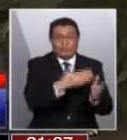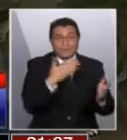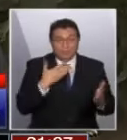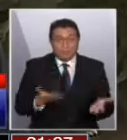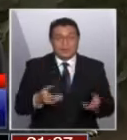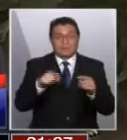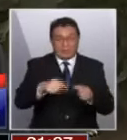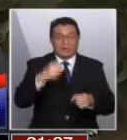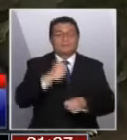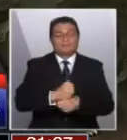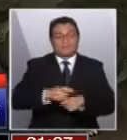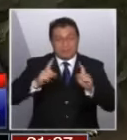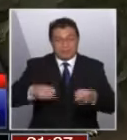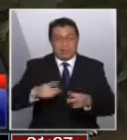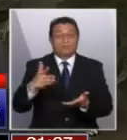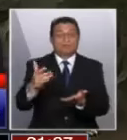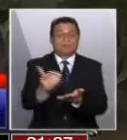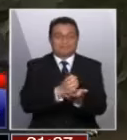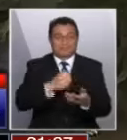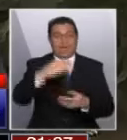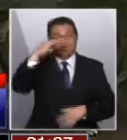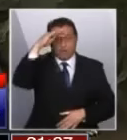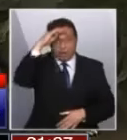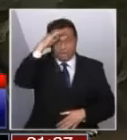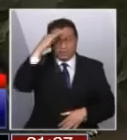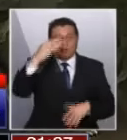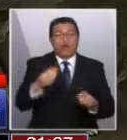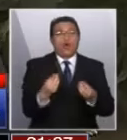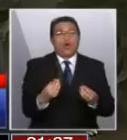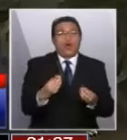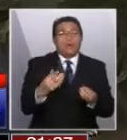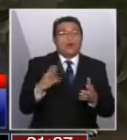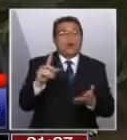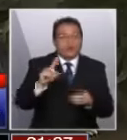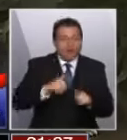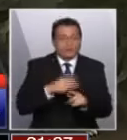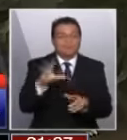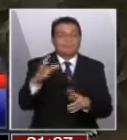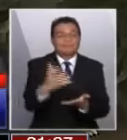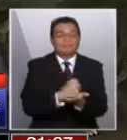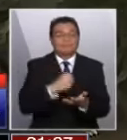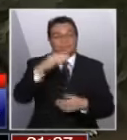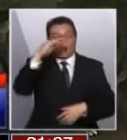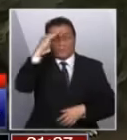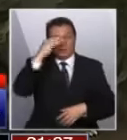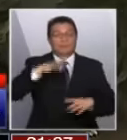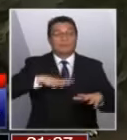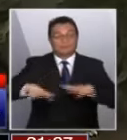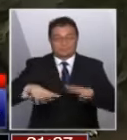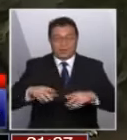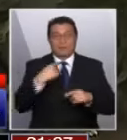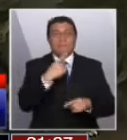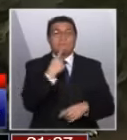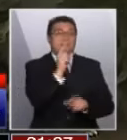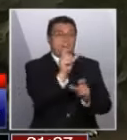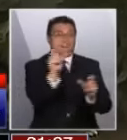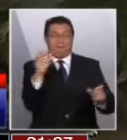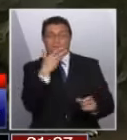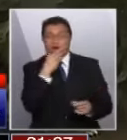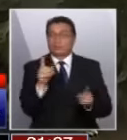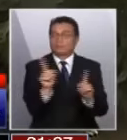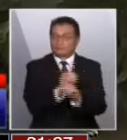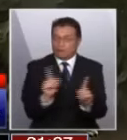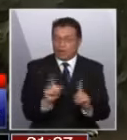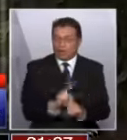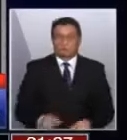que hacer es recuperar la confianza pero Cómo se recupera la confianza con señales con acciones no solo con discurso fonito eh